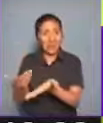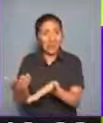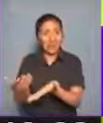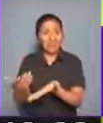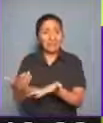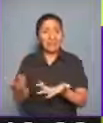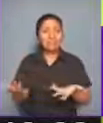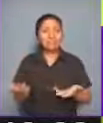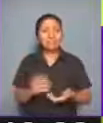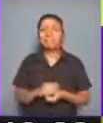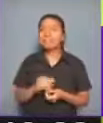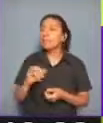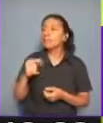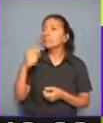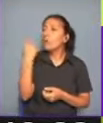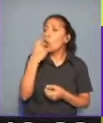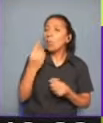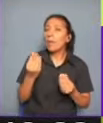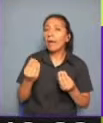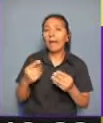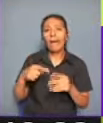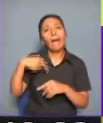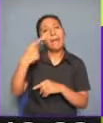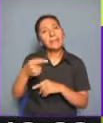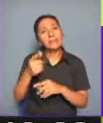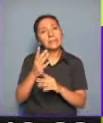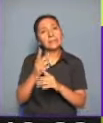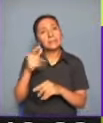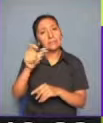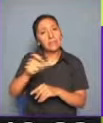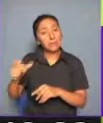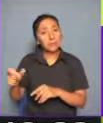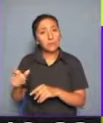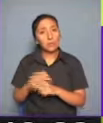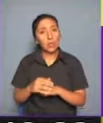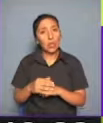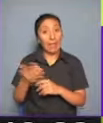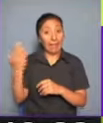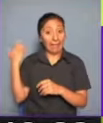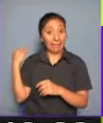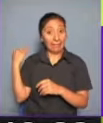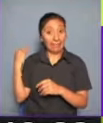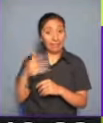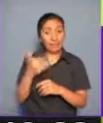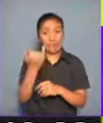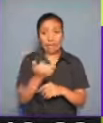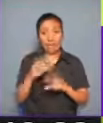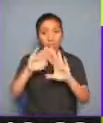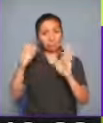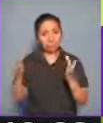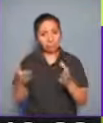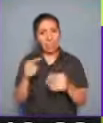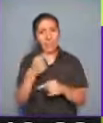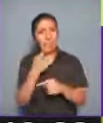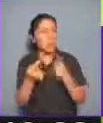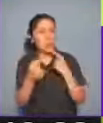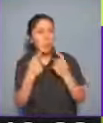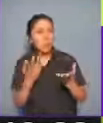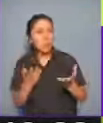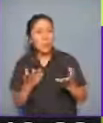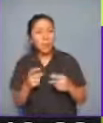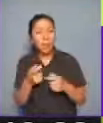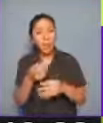Sí Omar te iba a decir ahí atrás de la gente a tu espaldas tenés varios locales por qué no le pregunta ahí algún